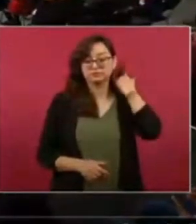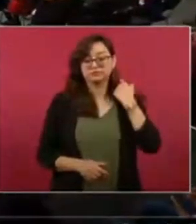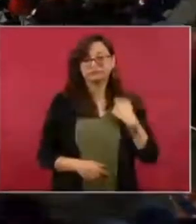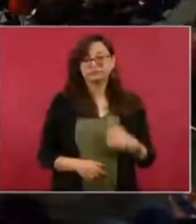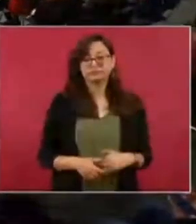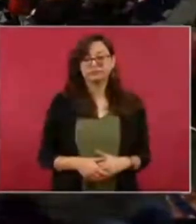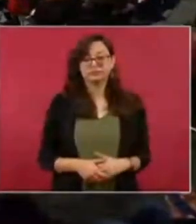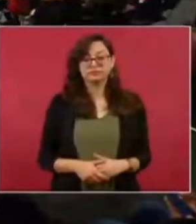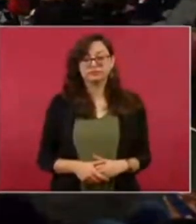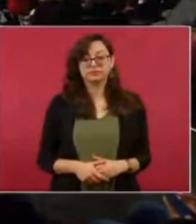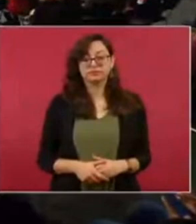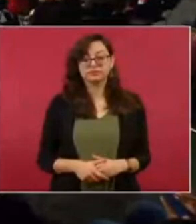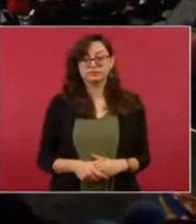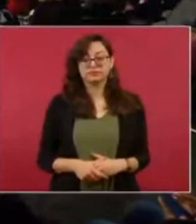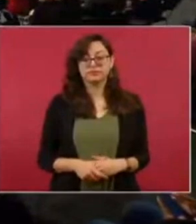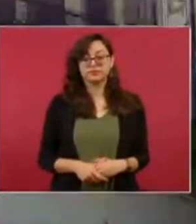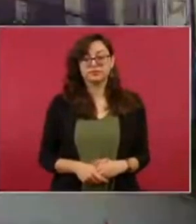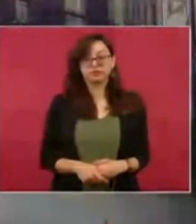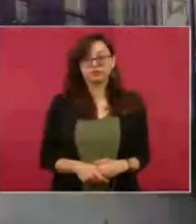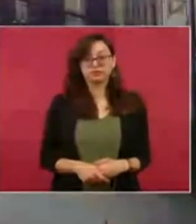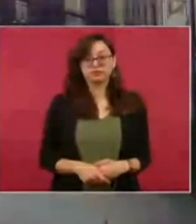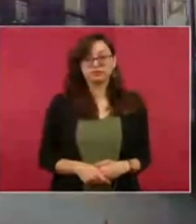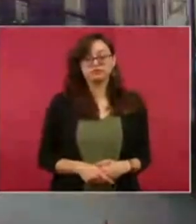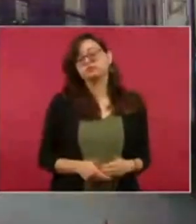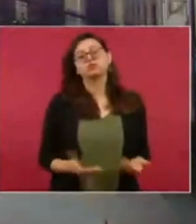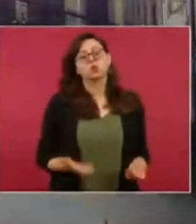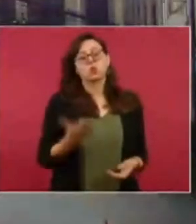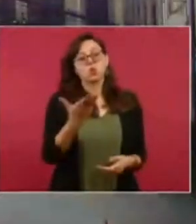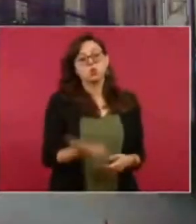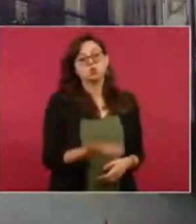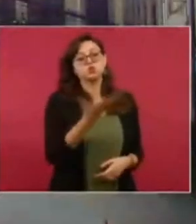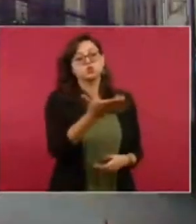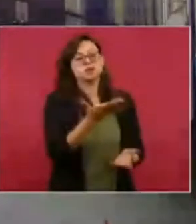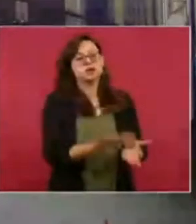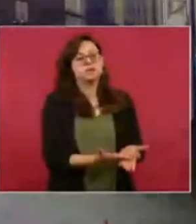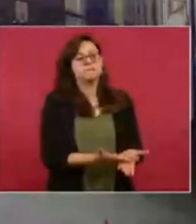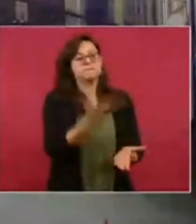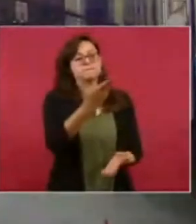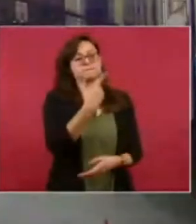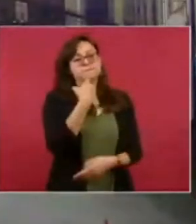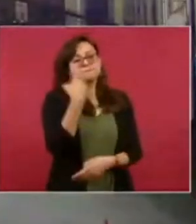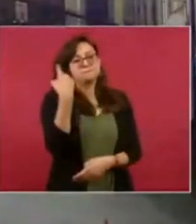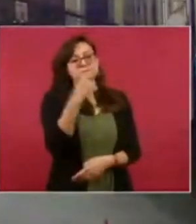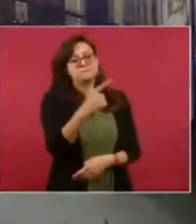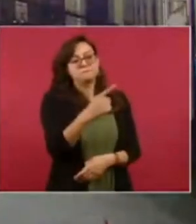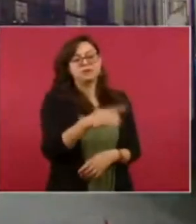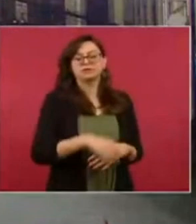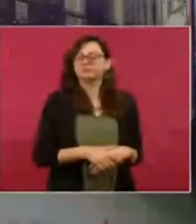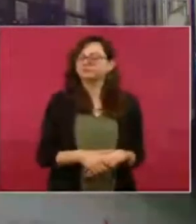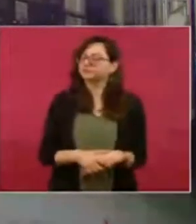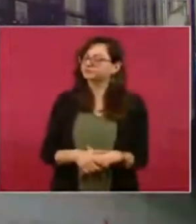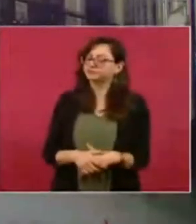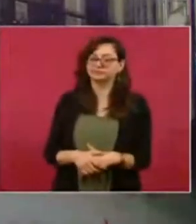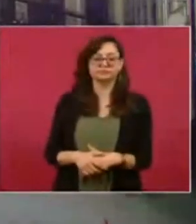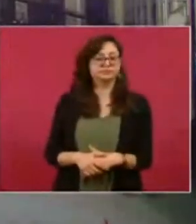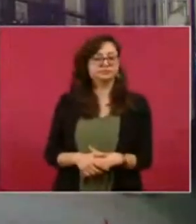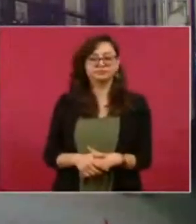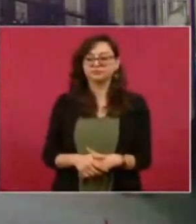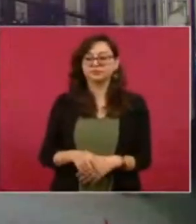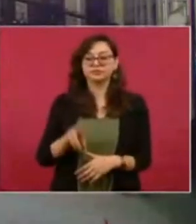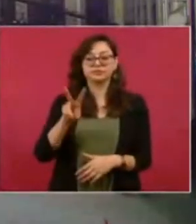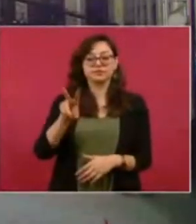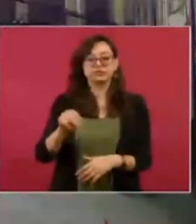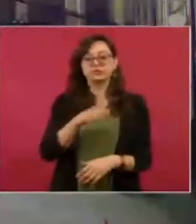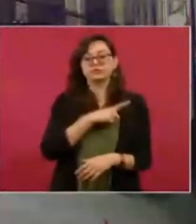peso estable habla de una economía endeble se desmintió Se sacó se echó por fuera